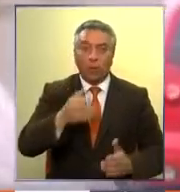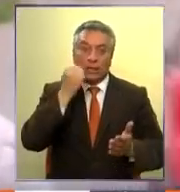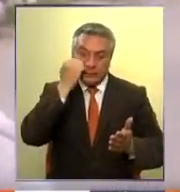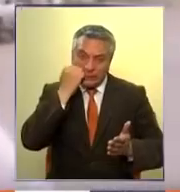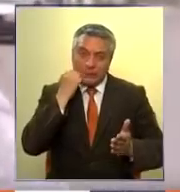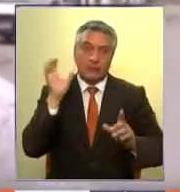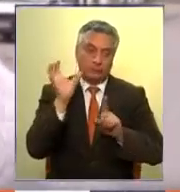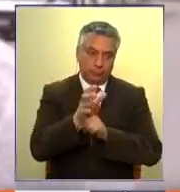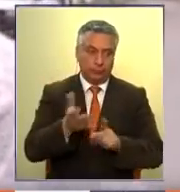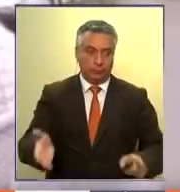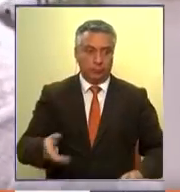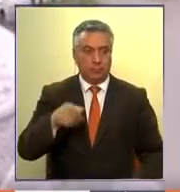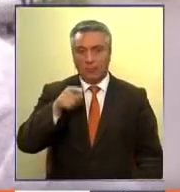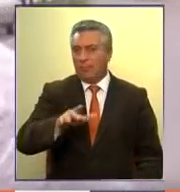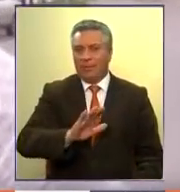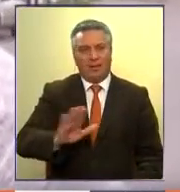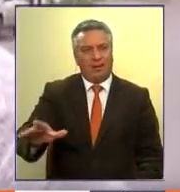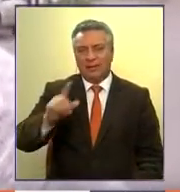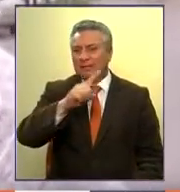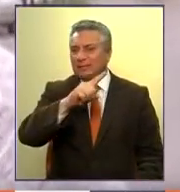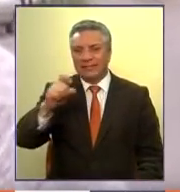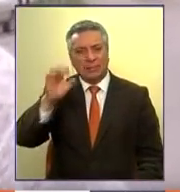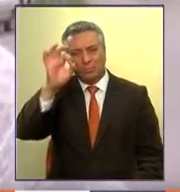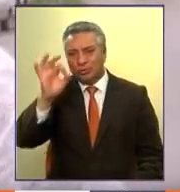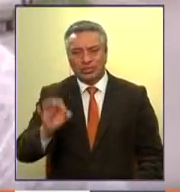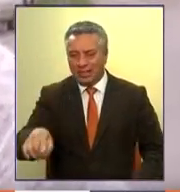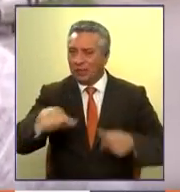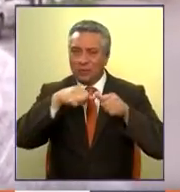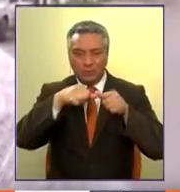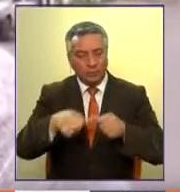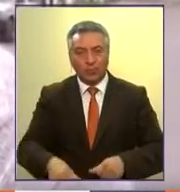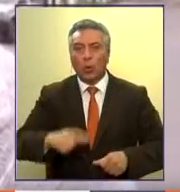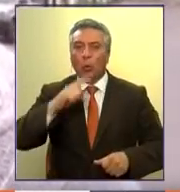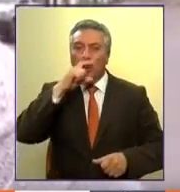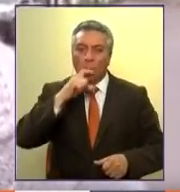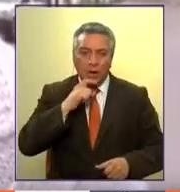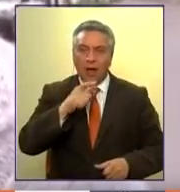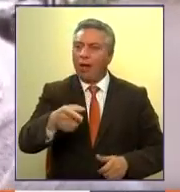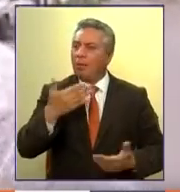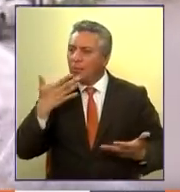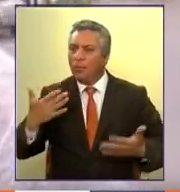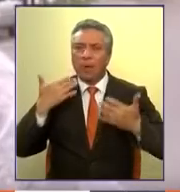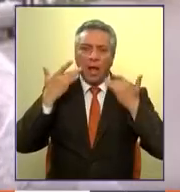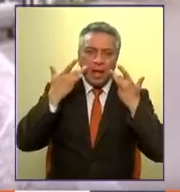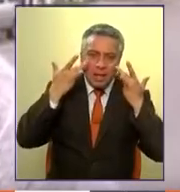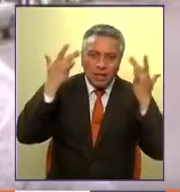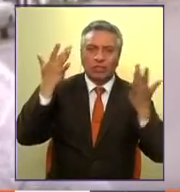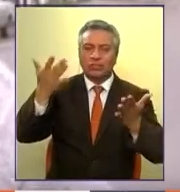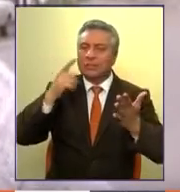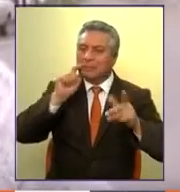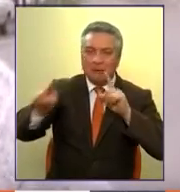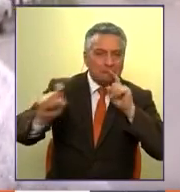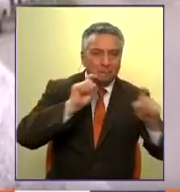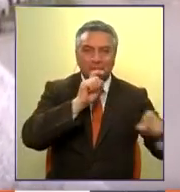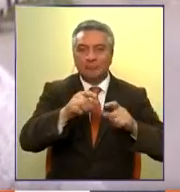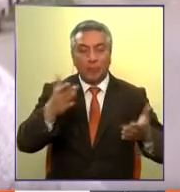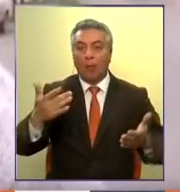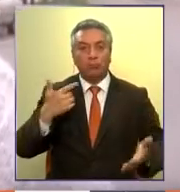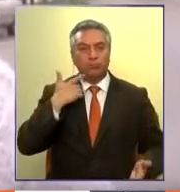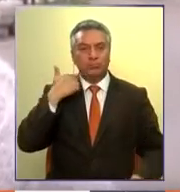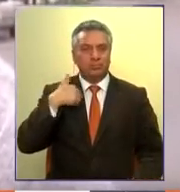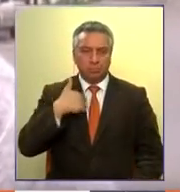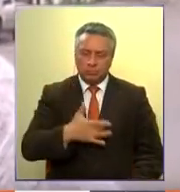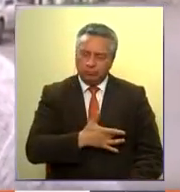100% pública no sé nada ya muy lamentable lo que pasó todo el directo